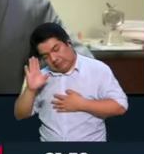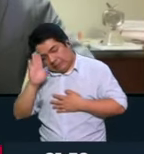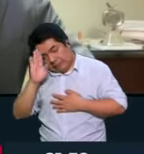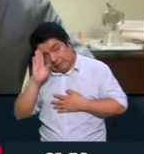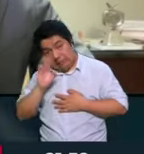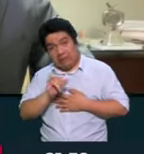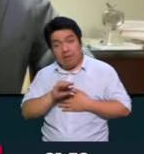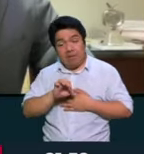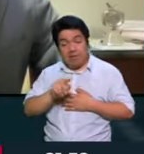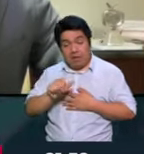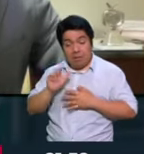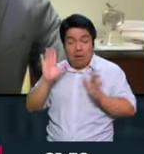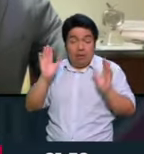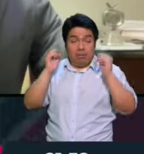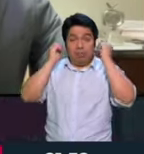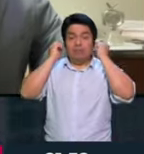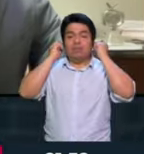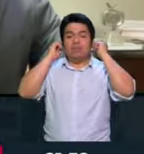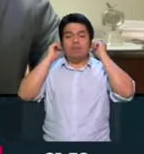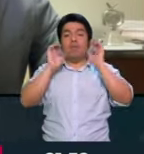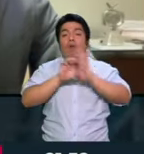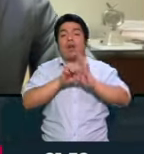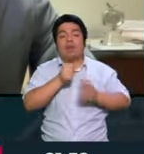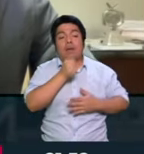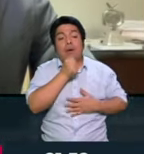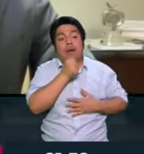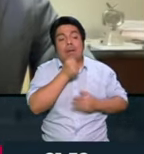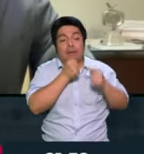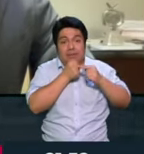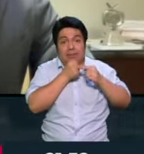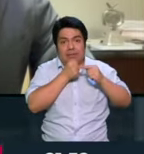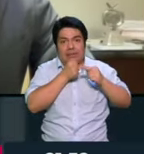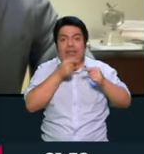infodemia, hay que decirlo, porque cuando uno tiene un micrófono, cuando tiene un espacio en